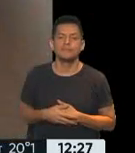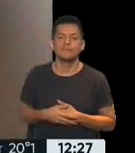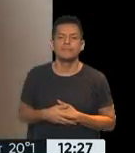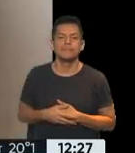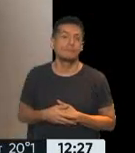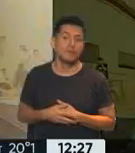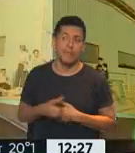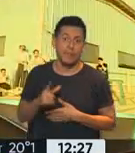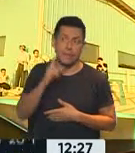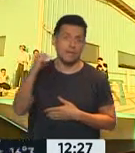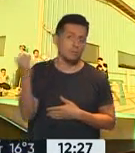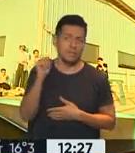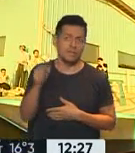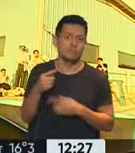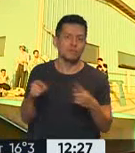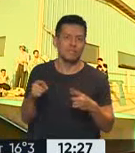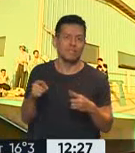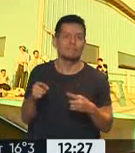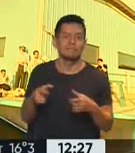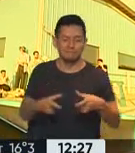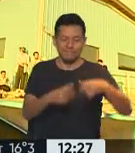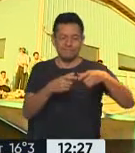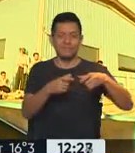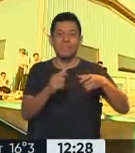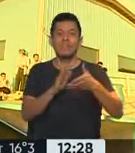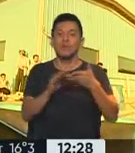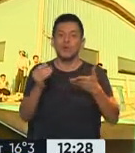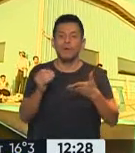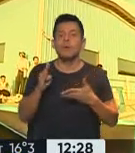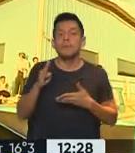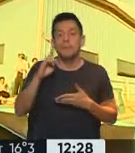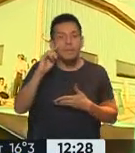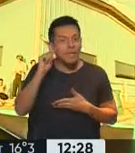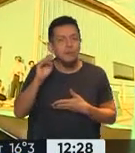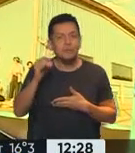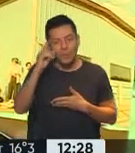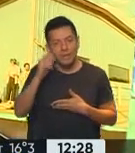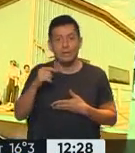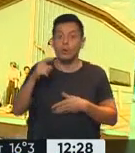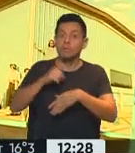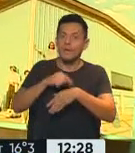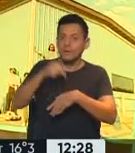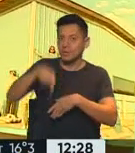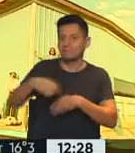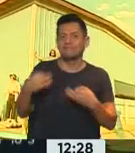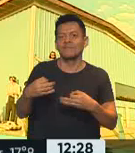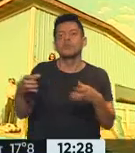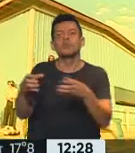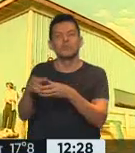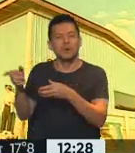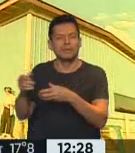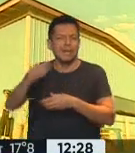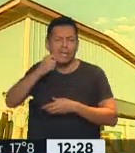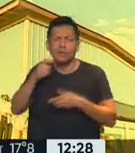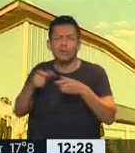Es un gran día para la música. Tengo en mis manos el Big Blue. Llegó la hora, Vándalos Chinos, y de estreno con este disco precioso. ¿Cómo fue,